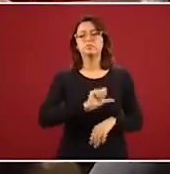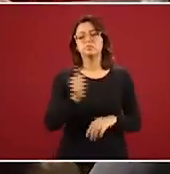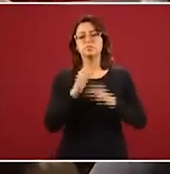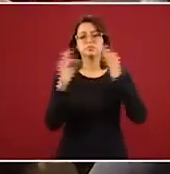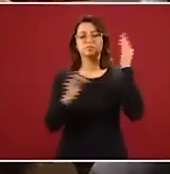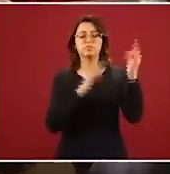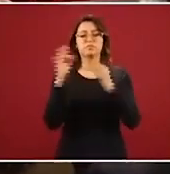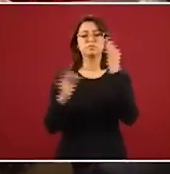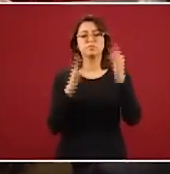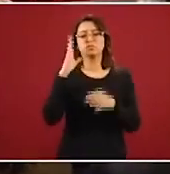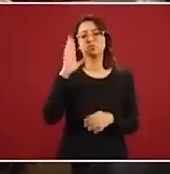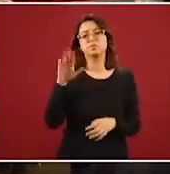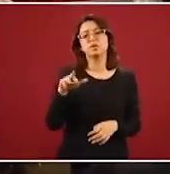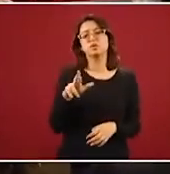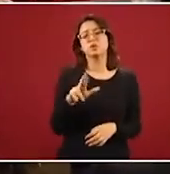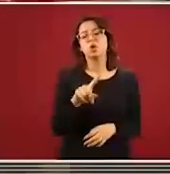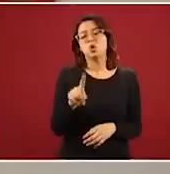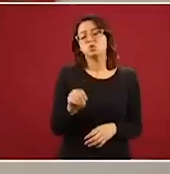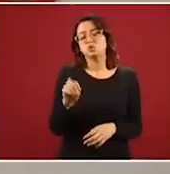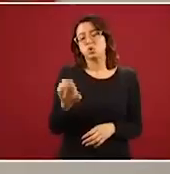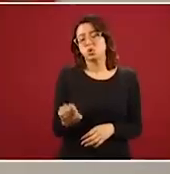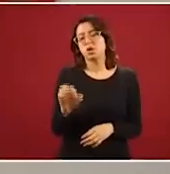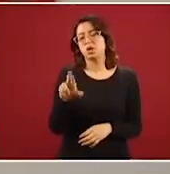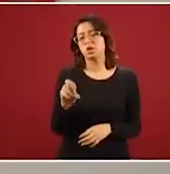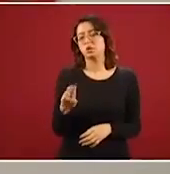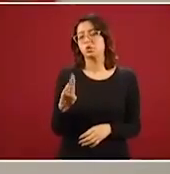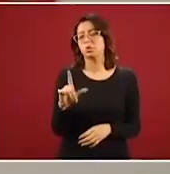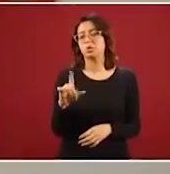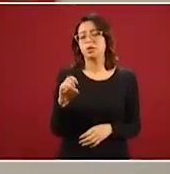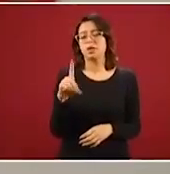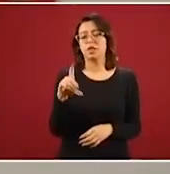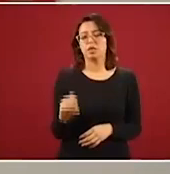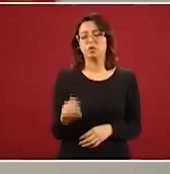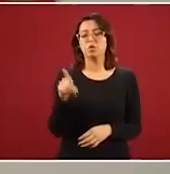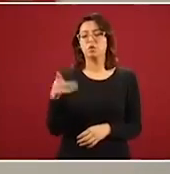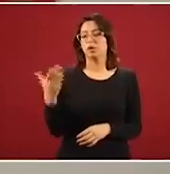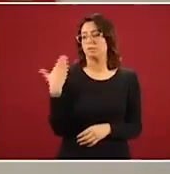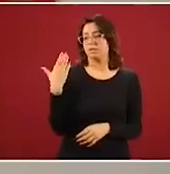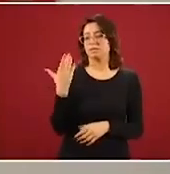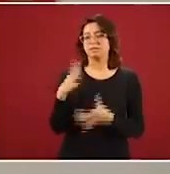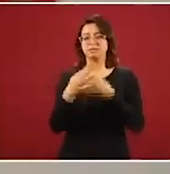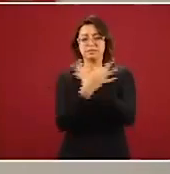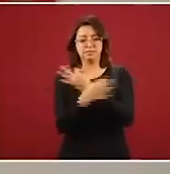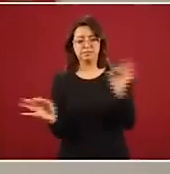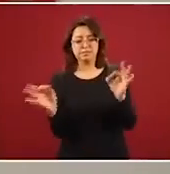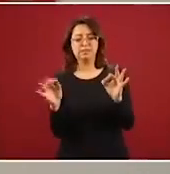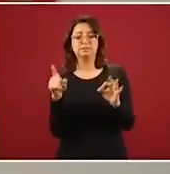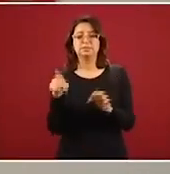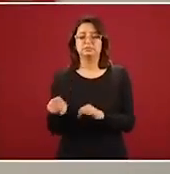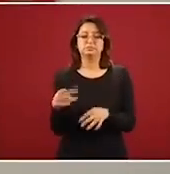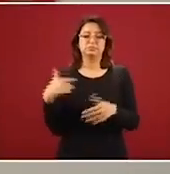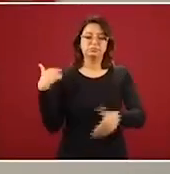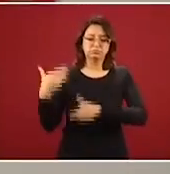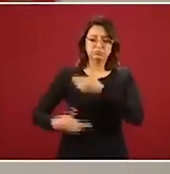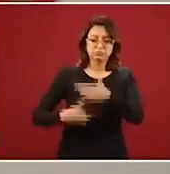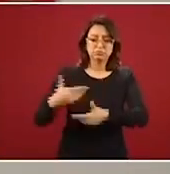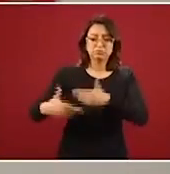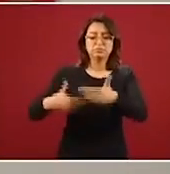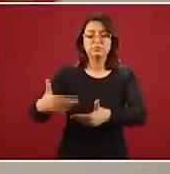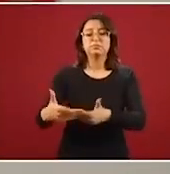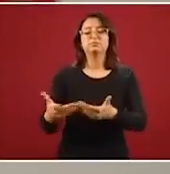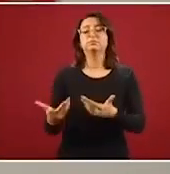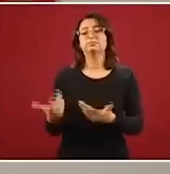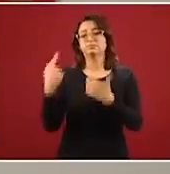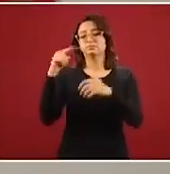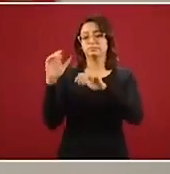Robledo nos había comentado hace algunas semanas de este proceso muy novedoso y muy robusto de